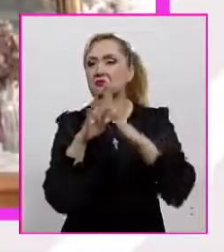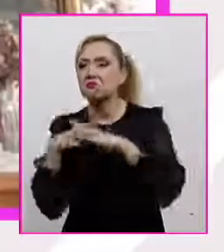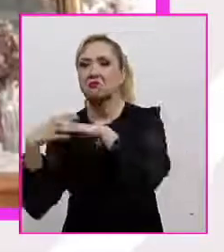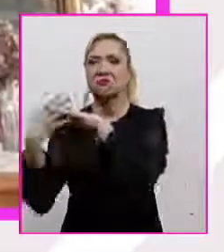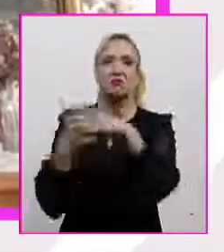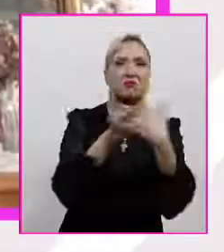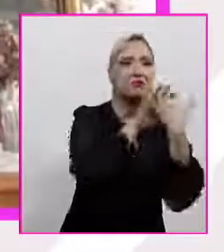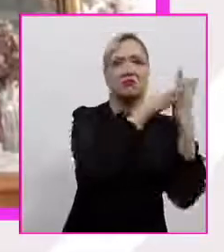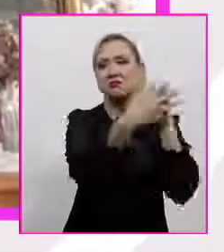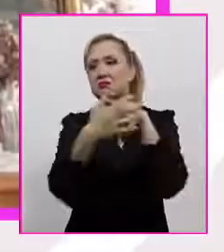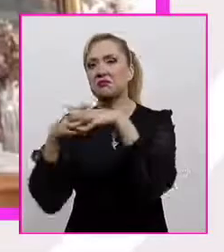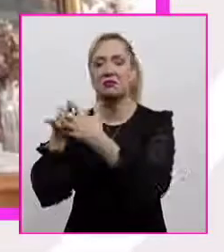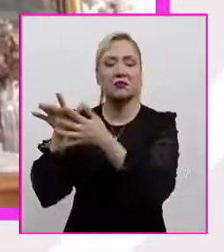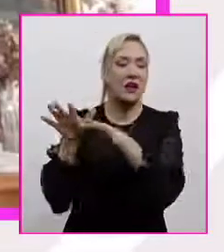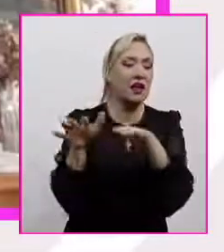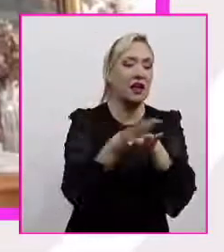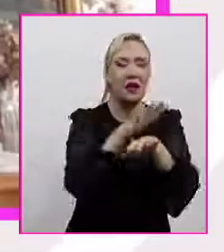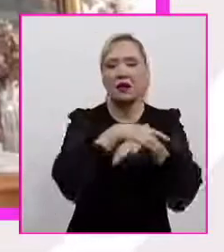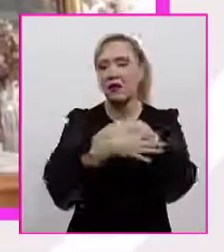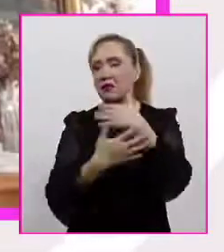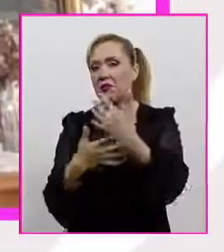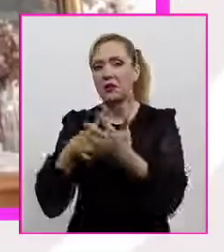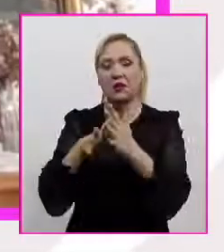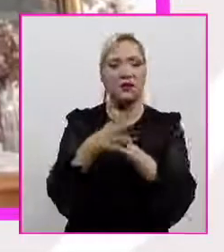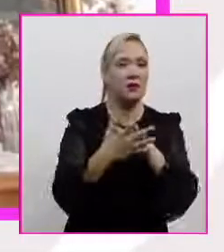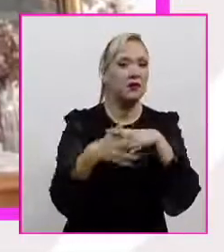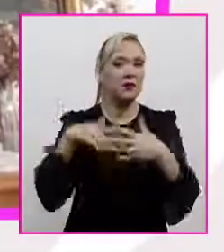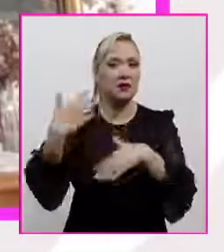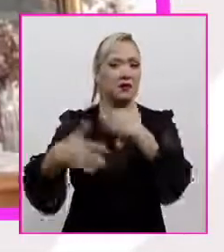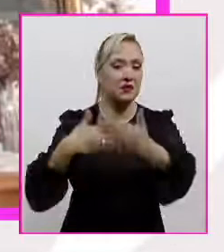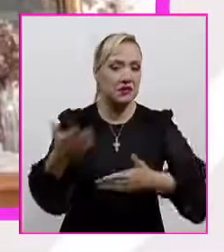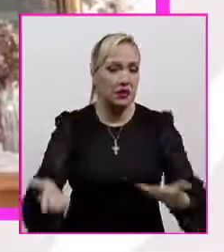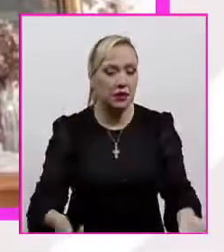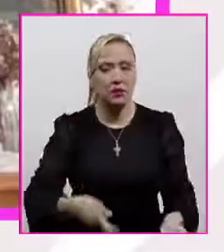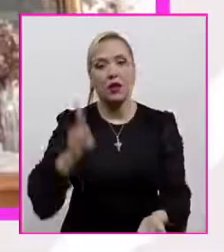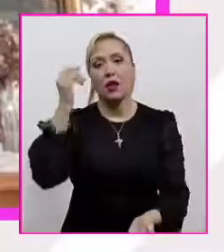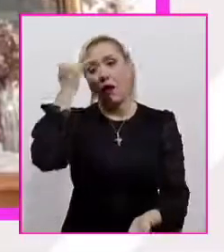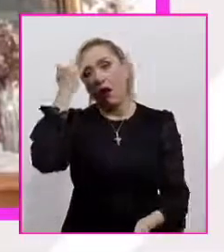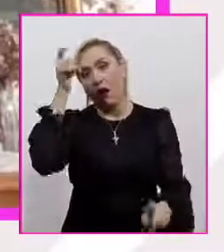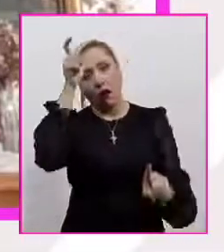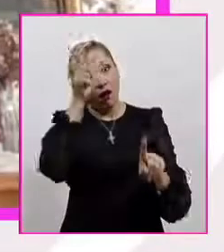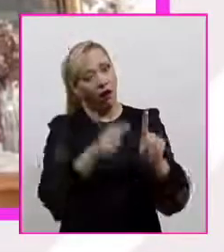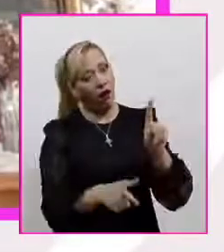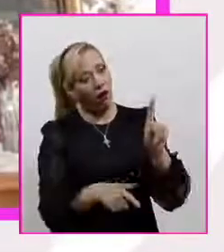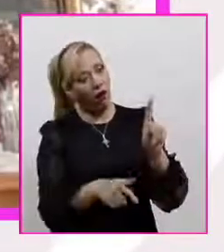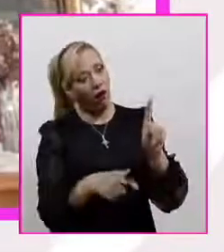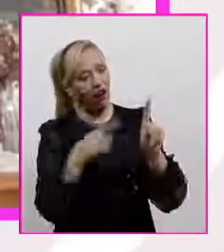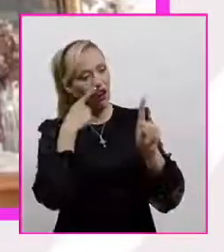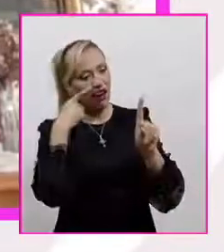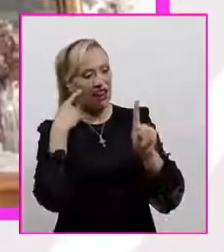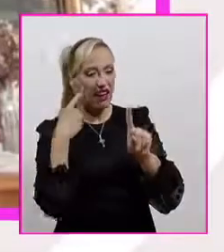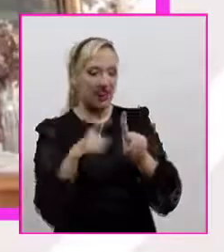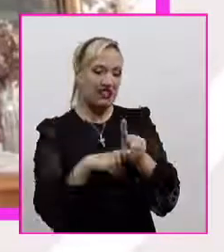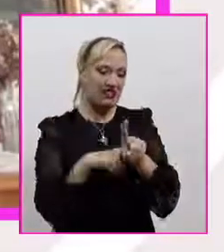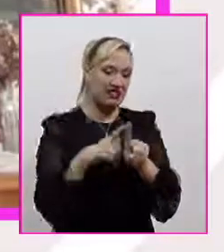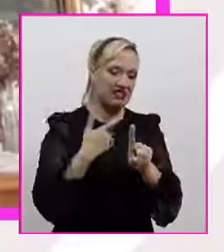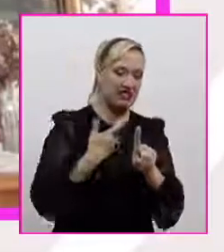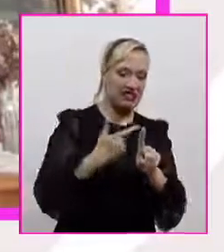esta duda de la nacionalidad, digamos, pasa por un prejuicio racista y por lo